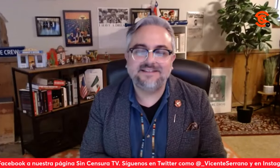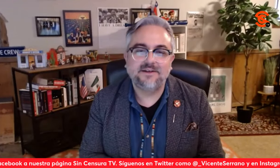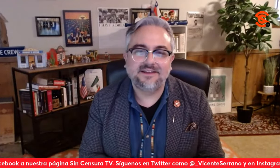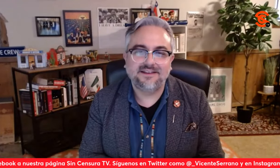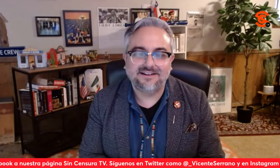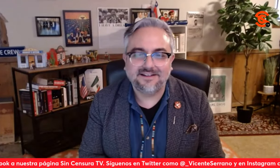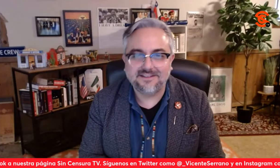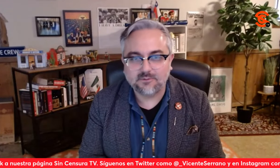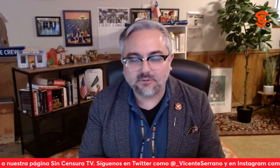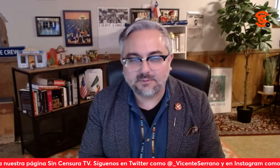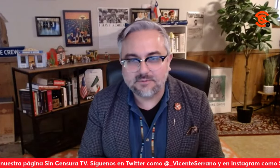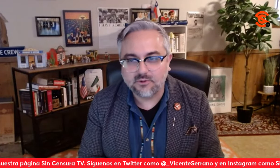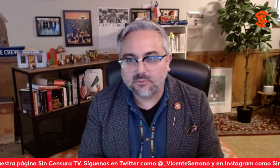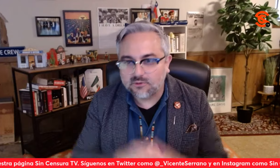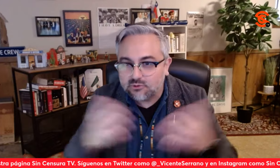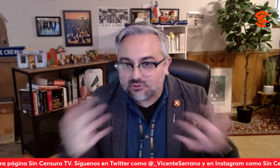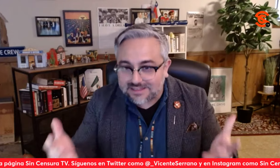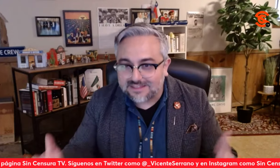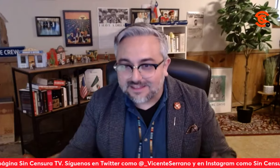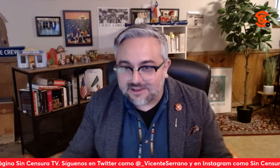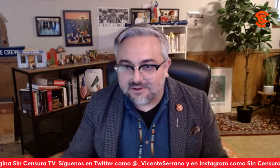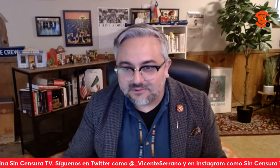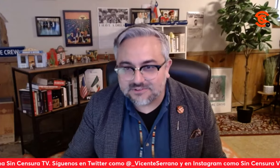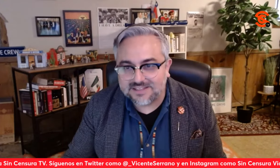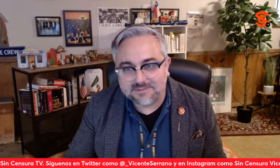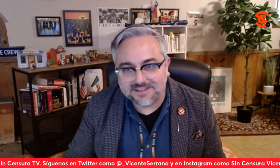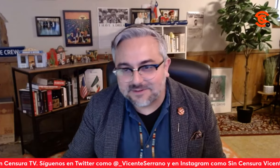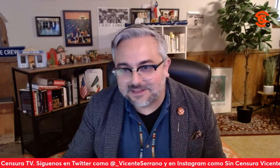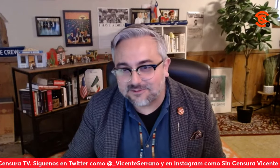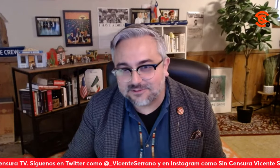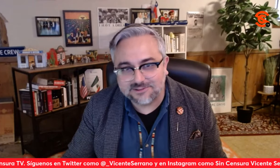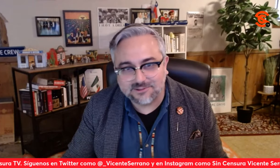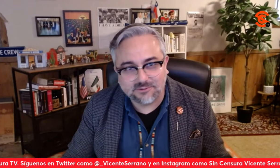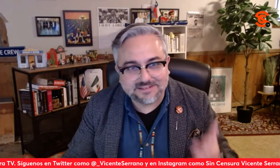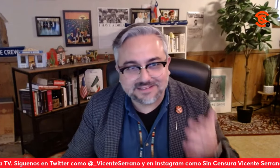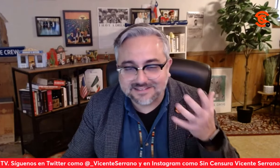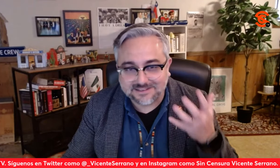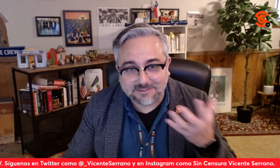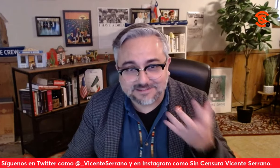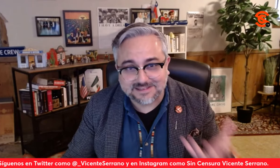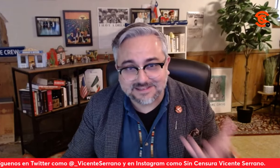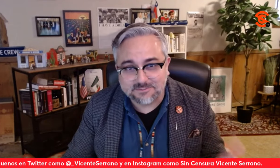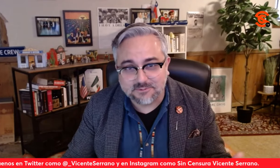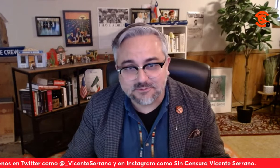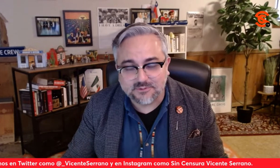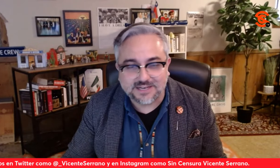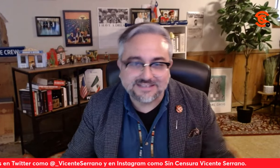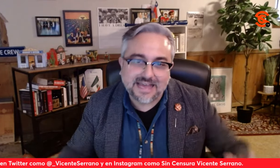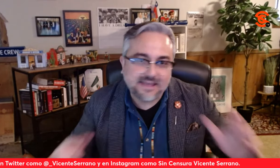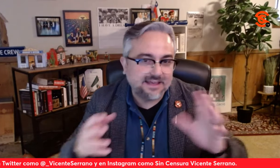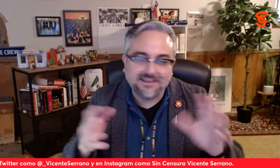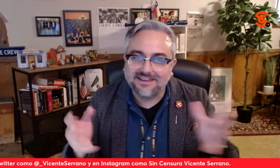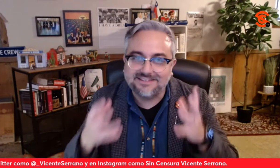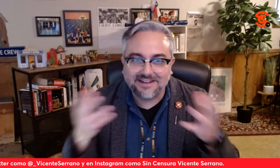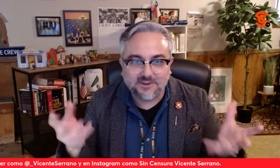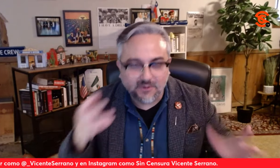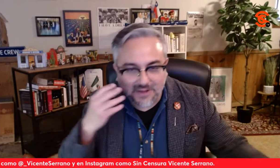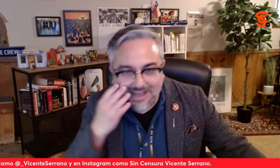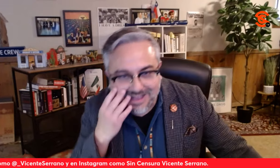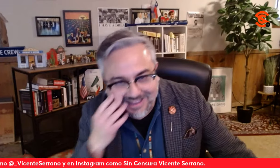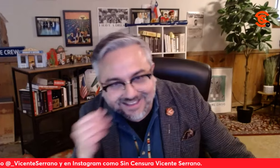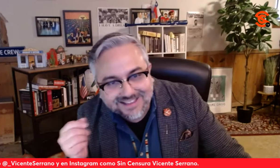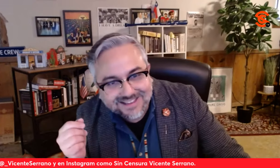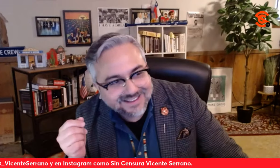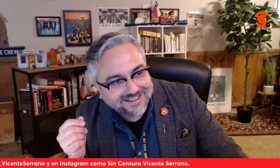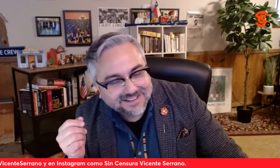está ahí está el queridísimo bí Bros usted usted mire de verdad son tantos los mensajes que me hace sentir muy muy feliz Ya ya ya quisiera